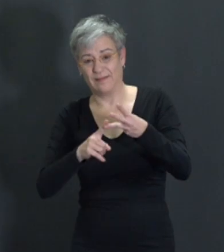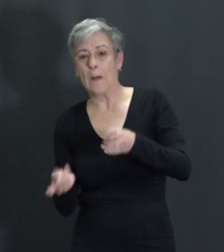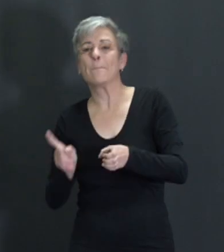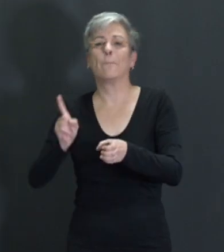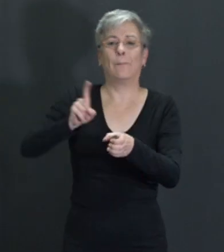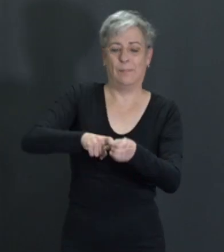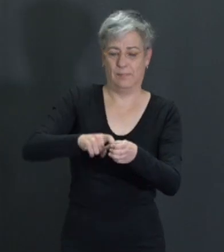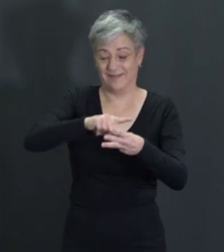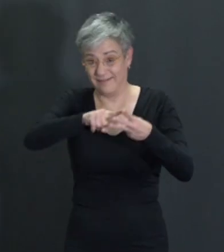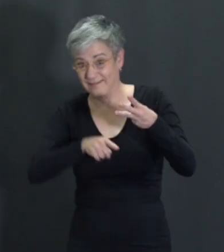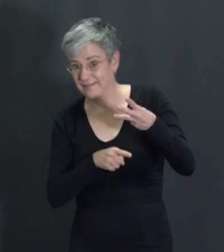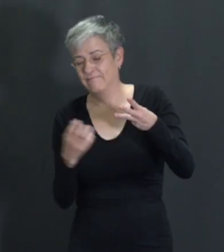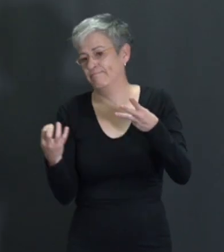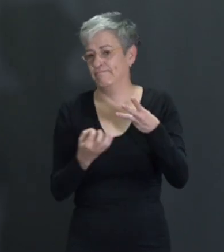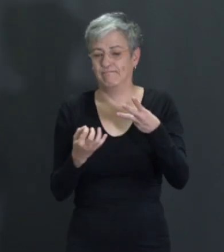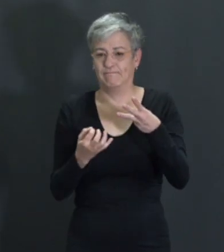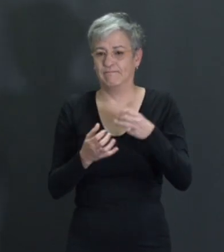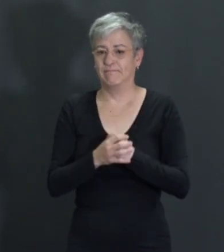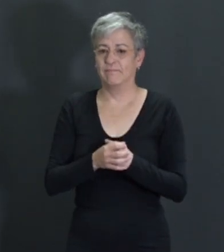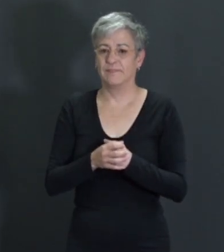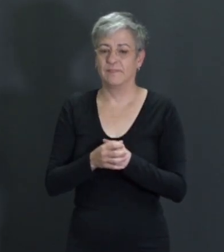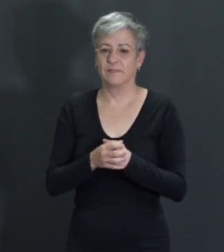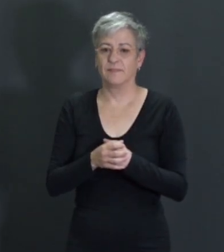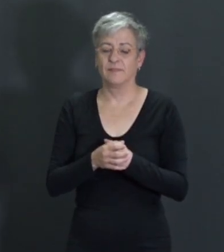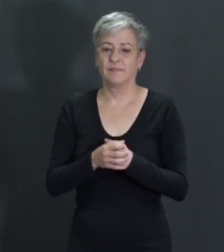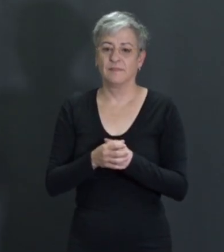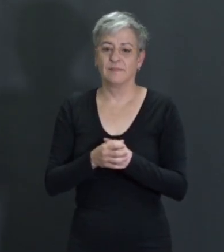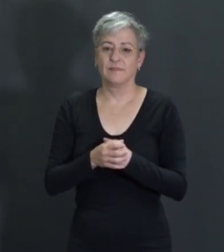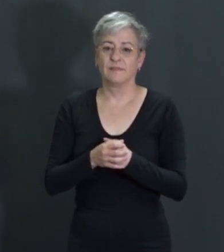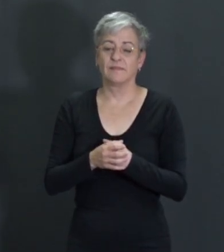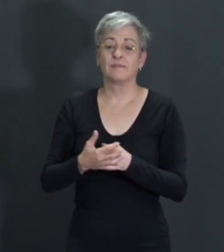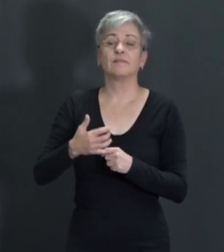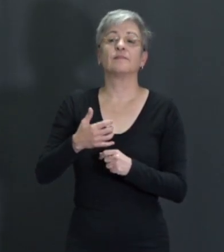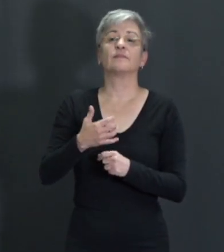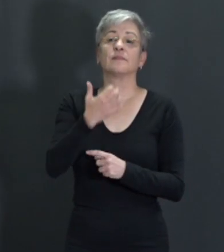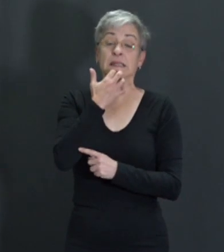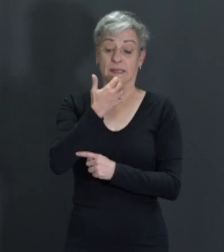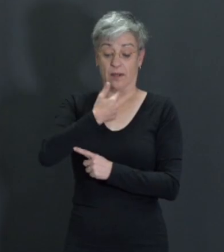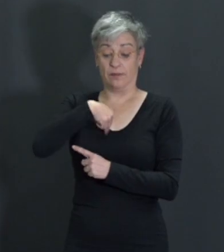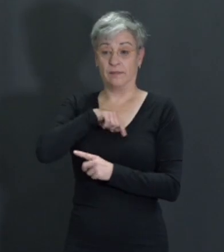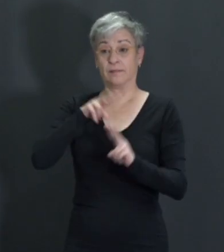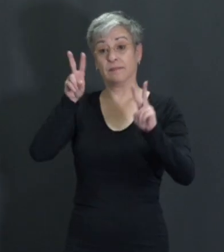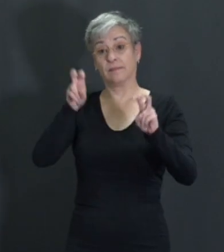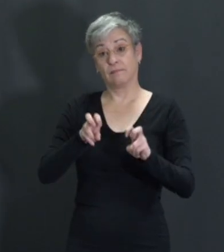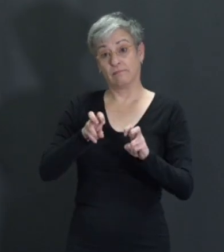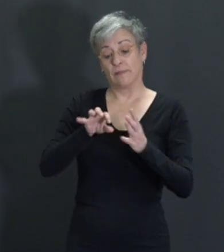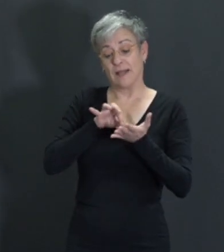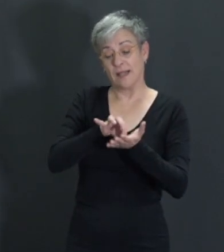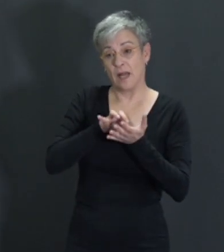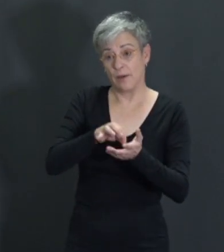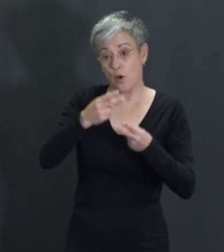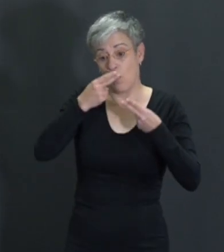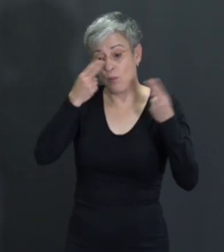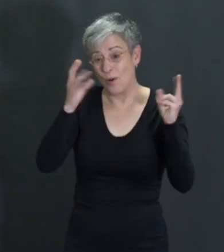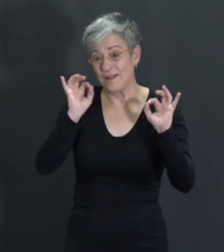Con lo cual, cuando hablamos de servicios públicos